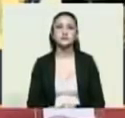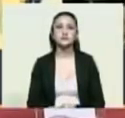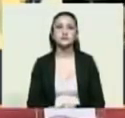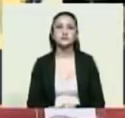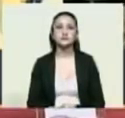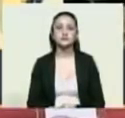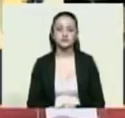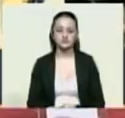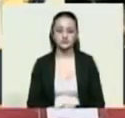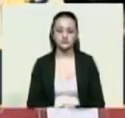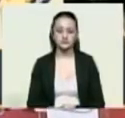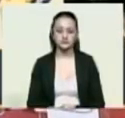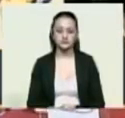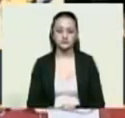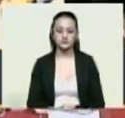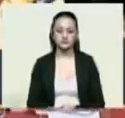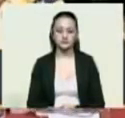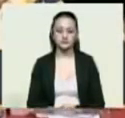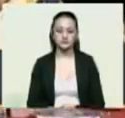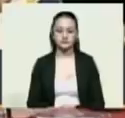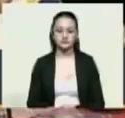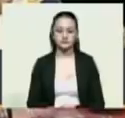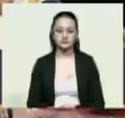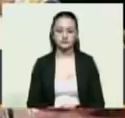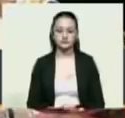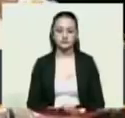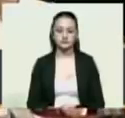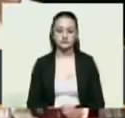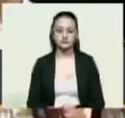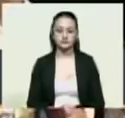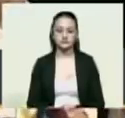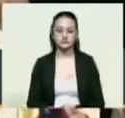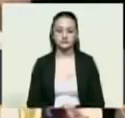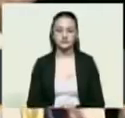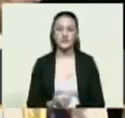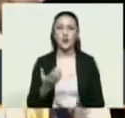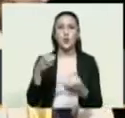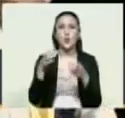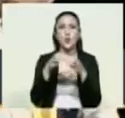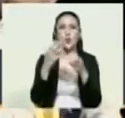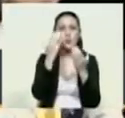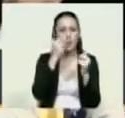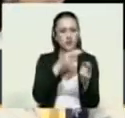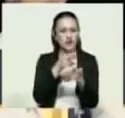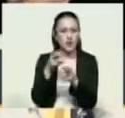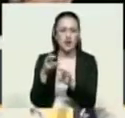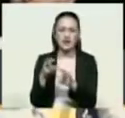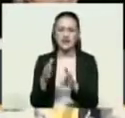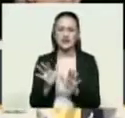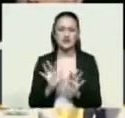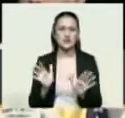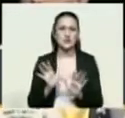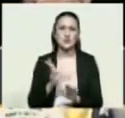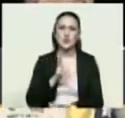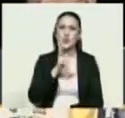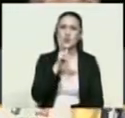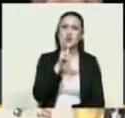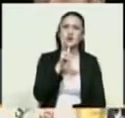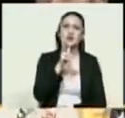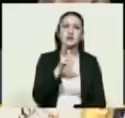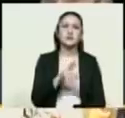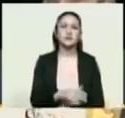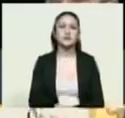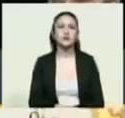Hemos tenido lamentablemente la irrupción de un fenómeno terrorista en la sociedad venezolana. La aparición